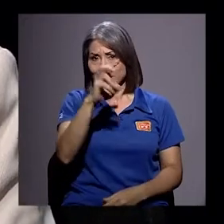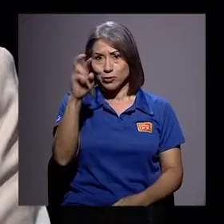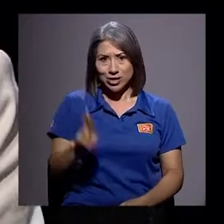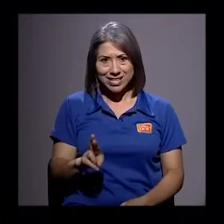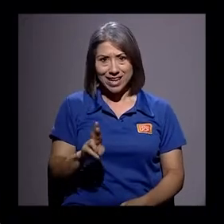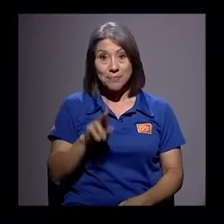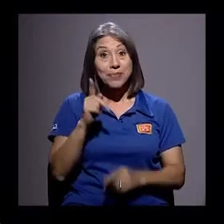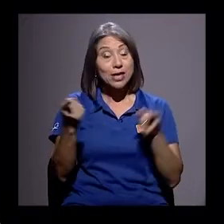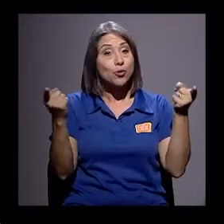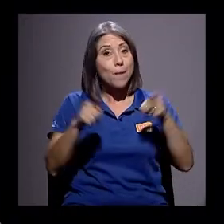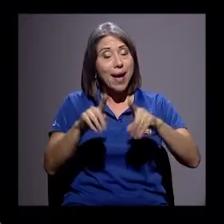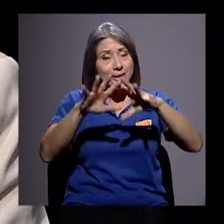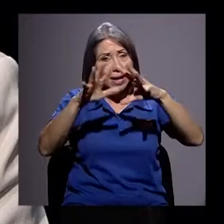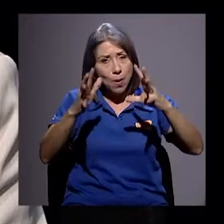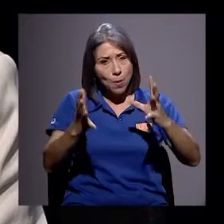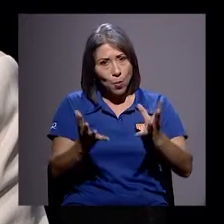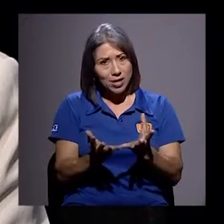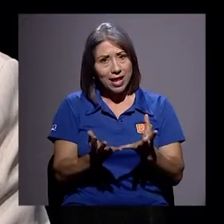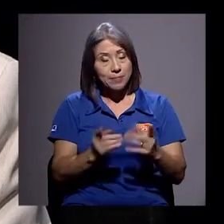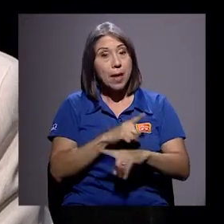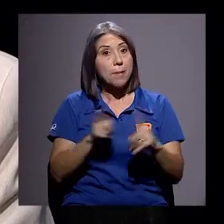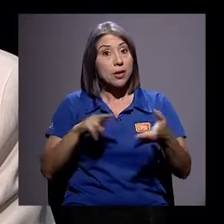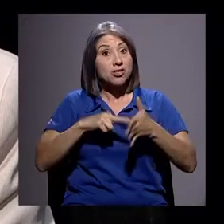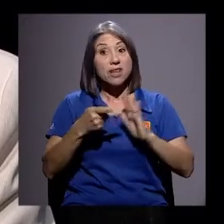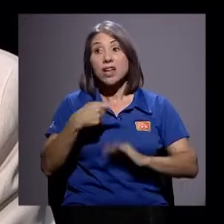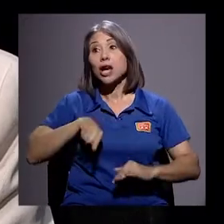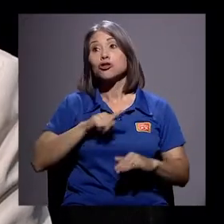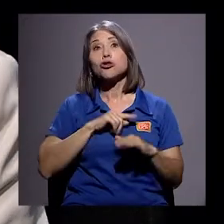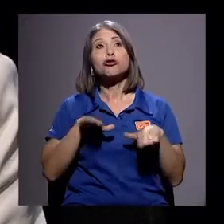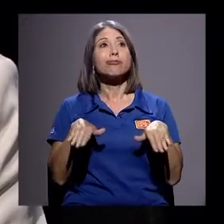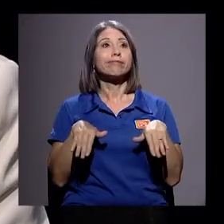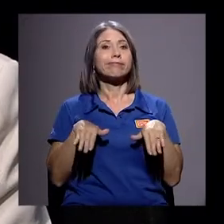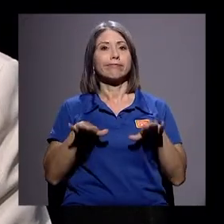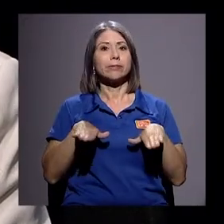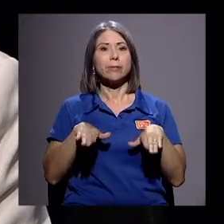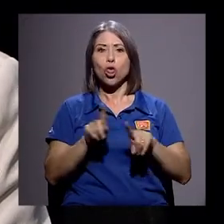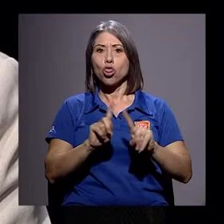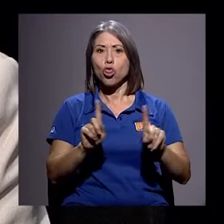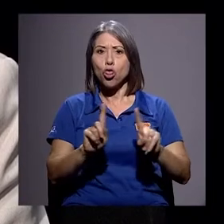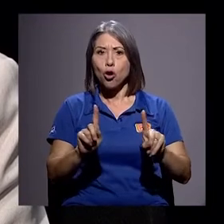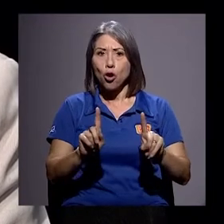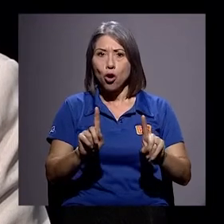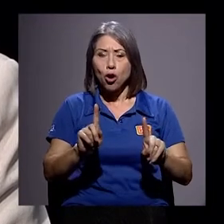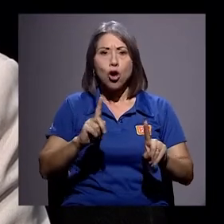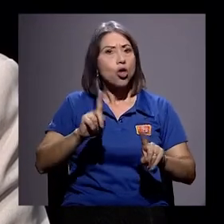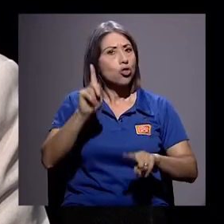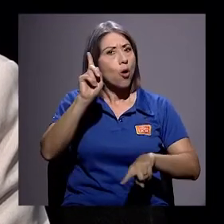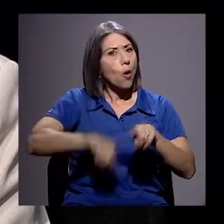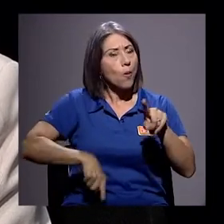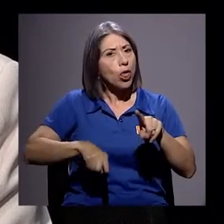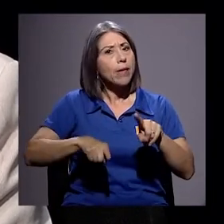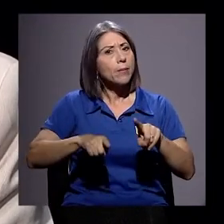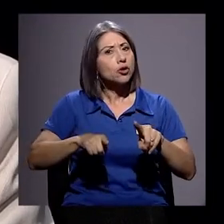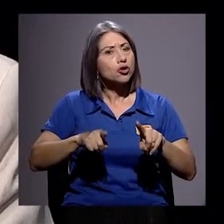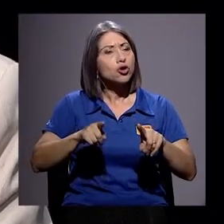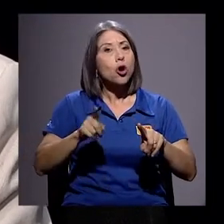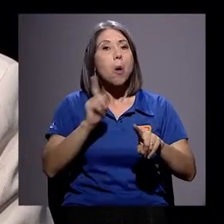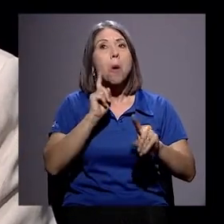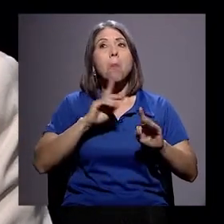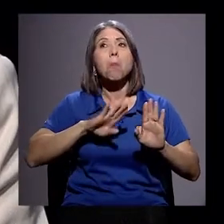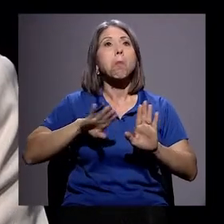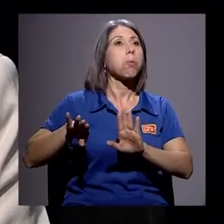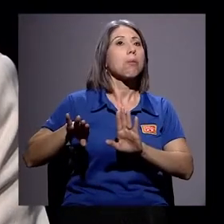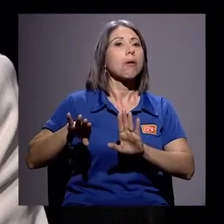mundial pero no por eso debemos consolarnos verdad eso no debe permitirnos bajar bajar la barra y